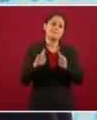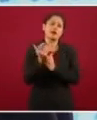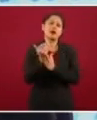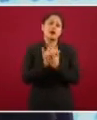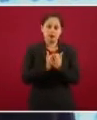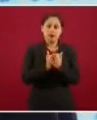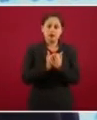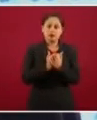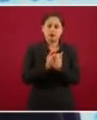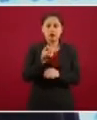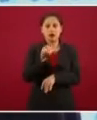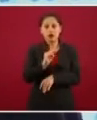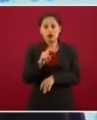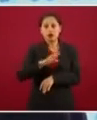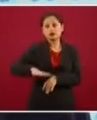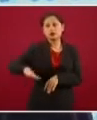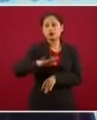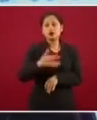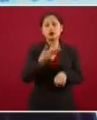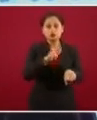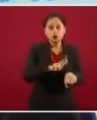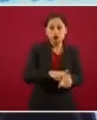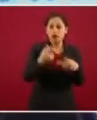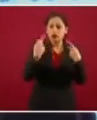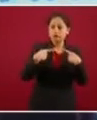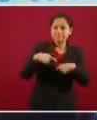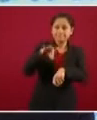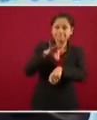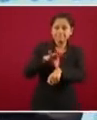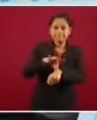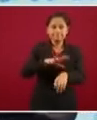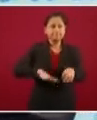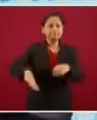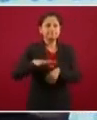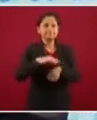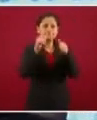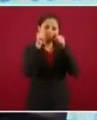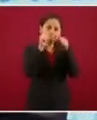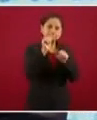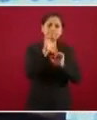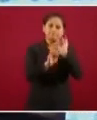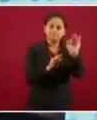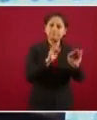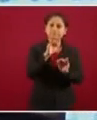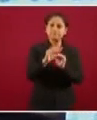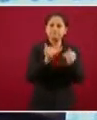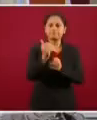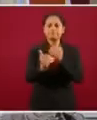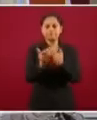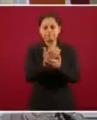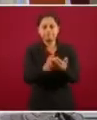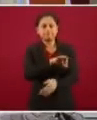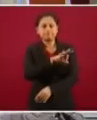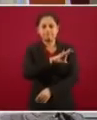capacidad del Sistema Nacional de Salud, los hospitales en particular, puedan atender a todas las personas que estén enfermas